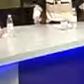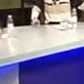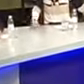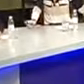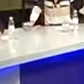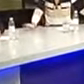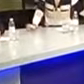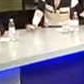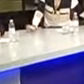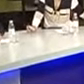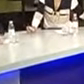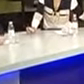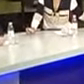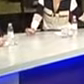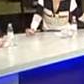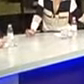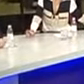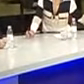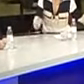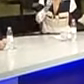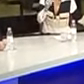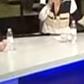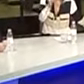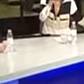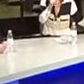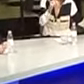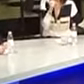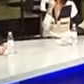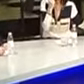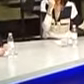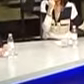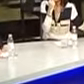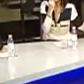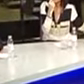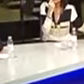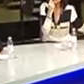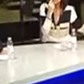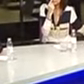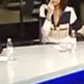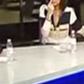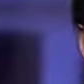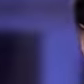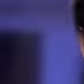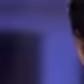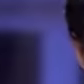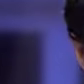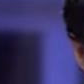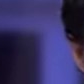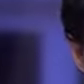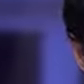pleno? No espero ninguna sorpresa, creo que se va a producir lo que todo el mundo espera, es decir, que no va a salir adelante la votación. ¿Para qué sirve este